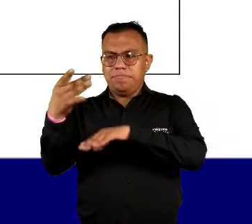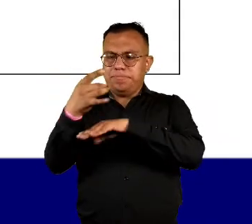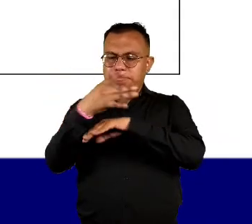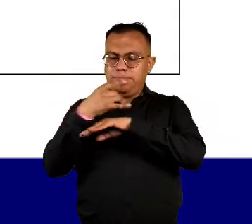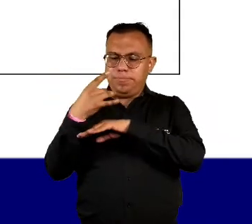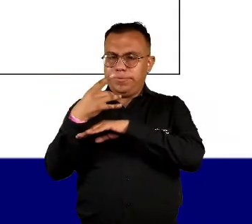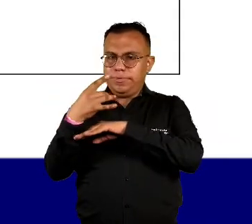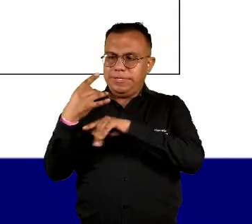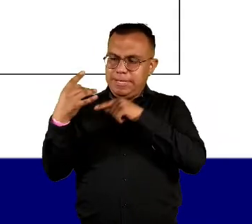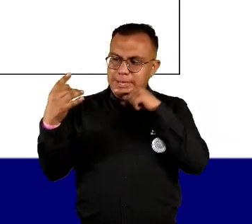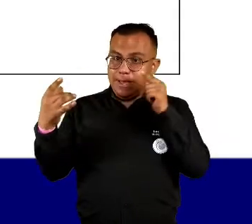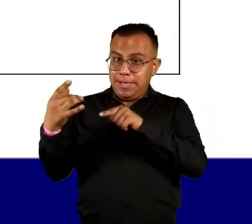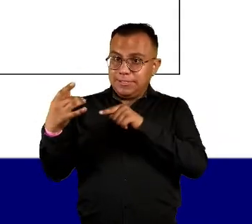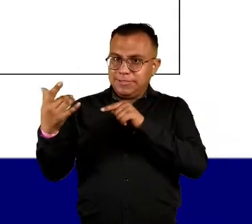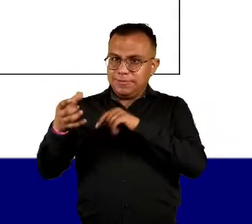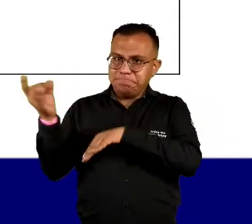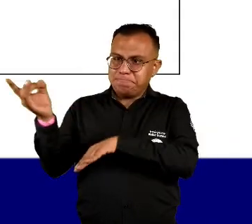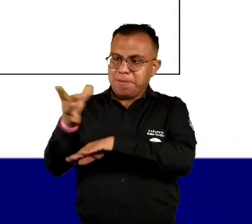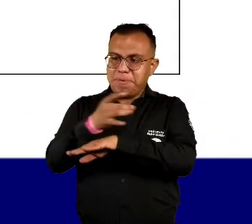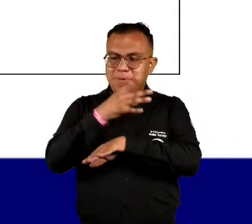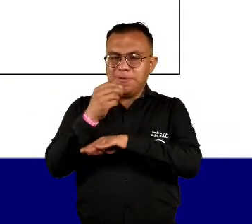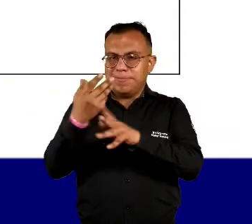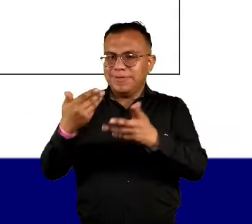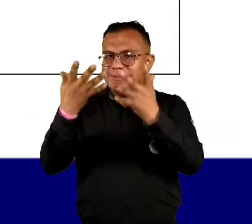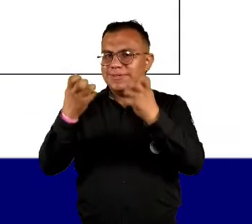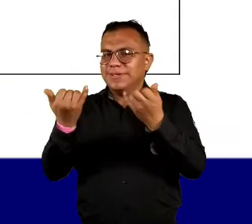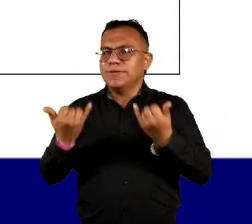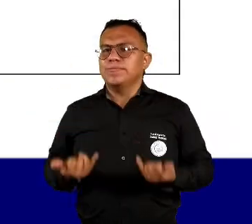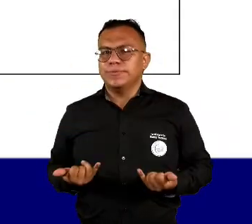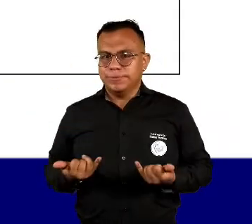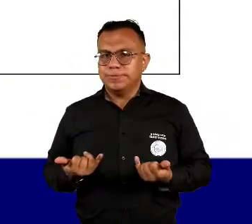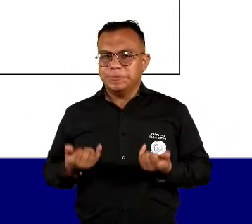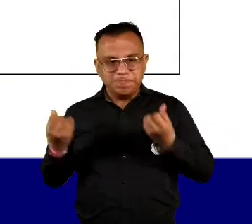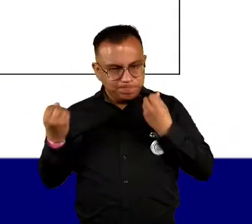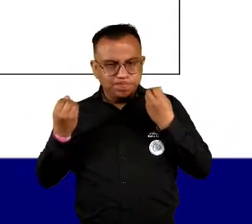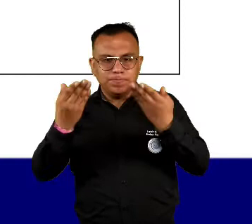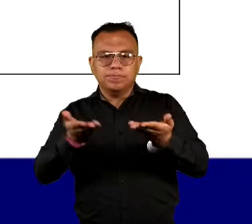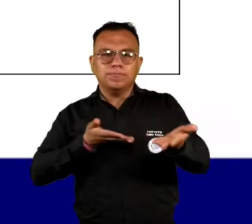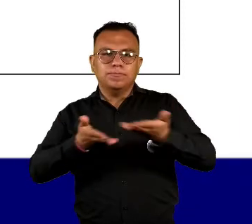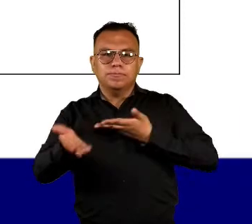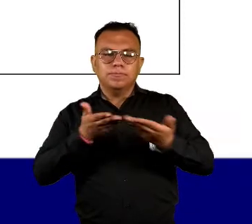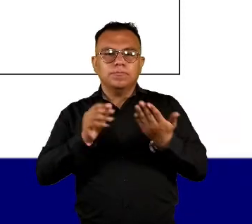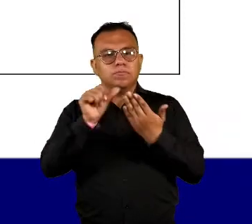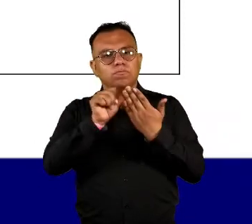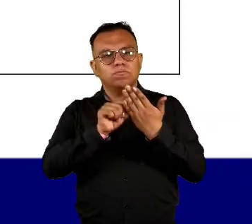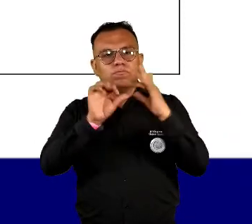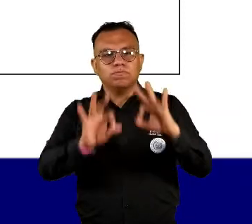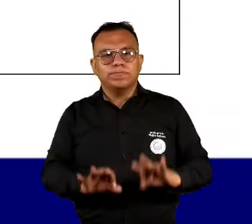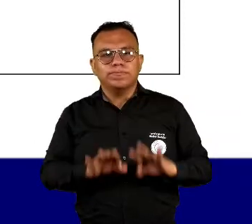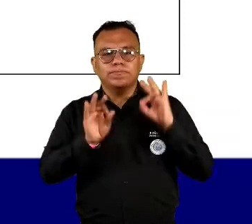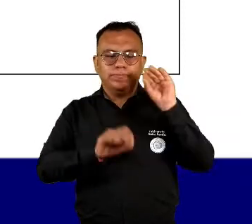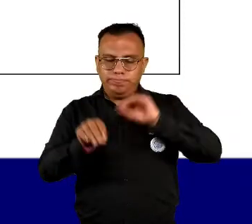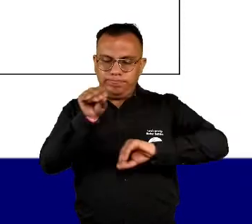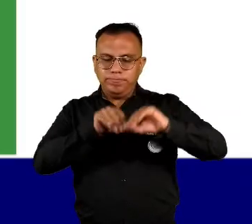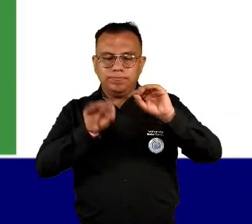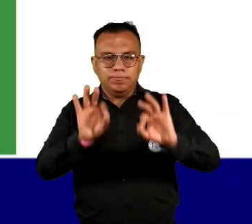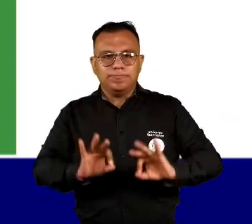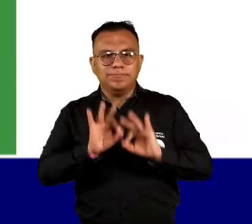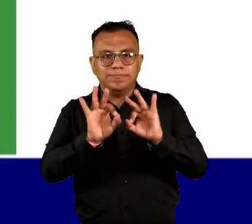que queríamos lograr y que queremos lograr hoy en día en ofrecer servicios de programación de calidad